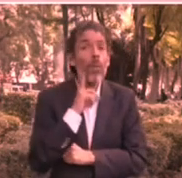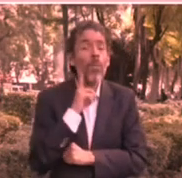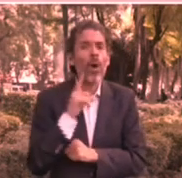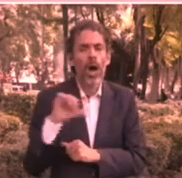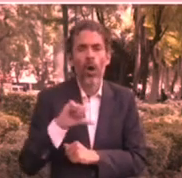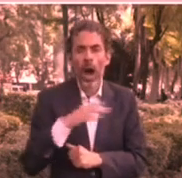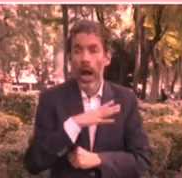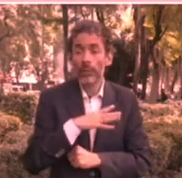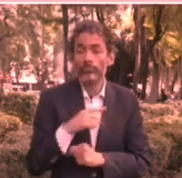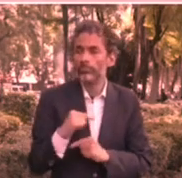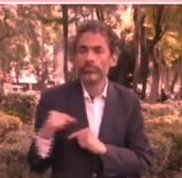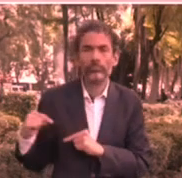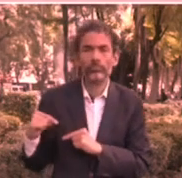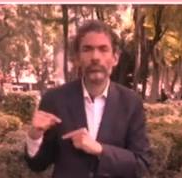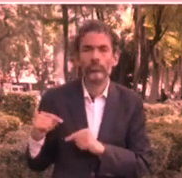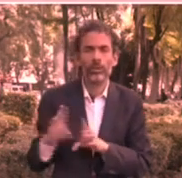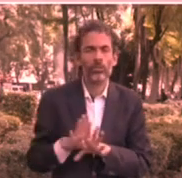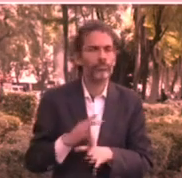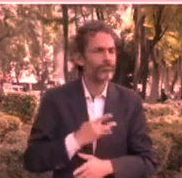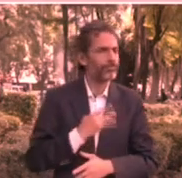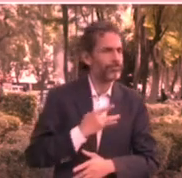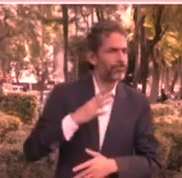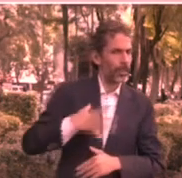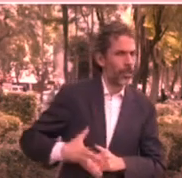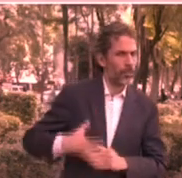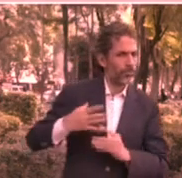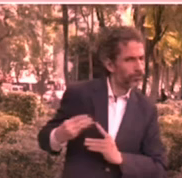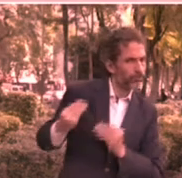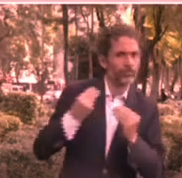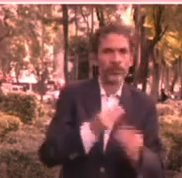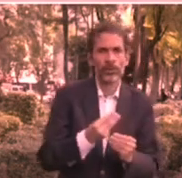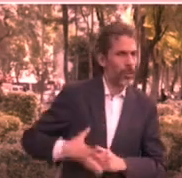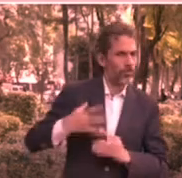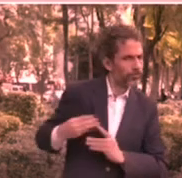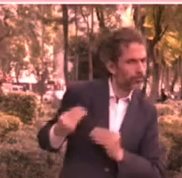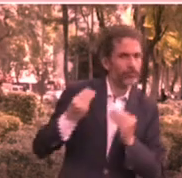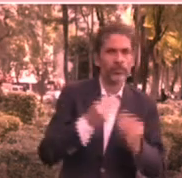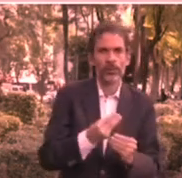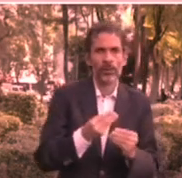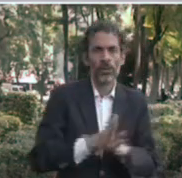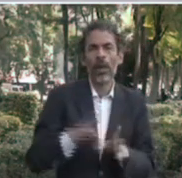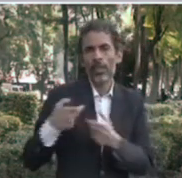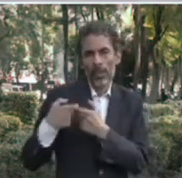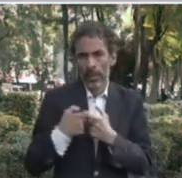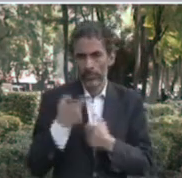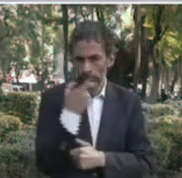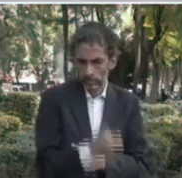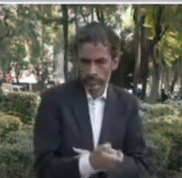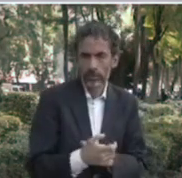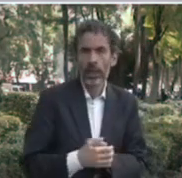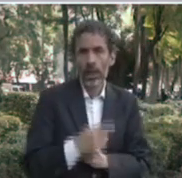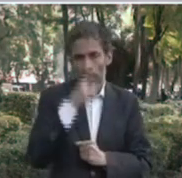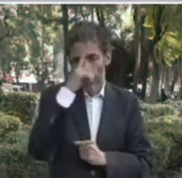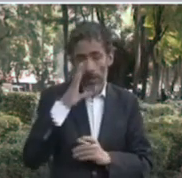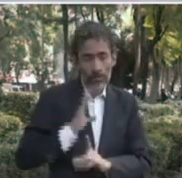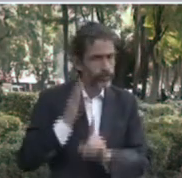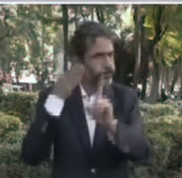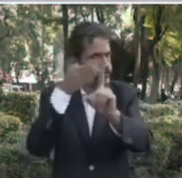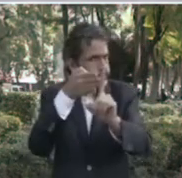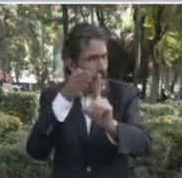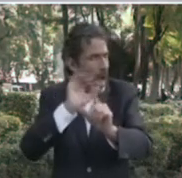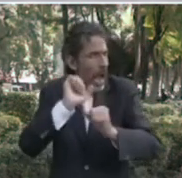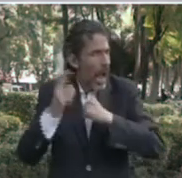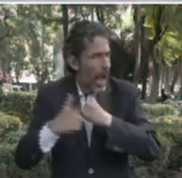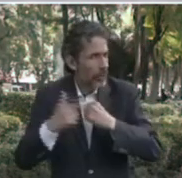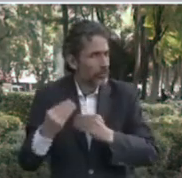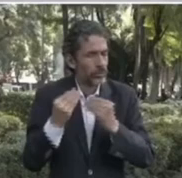aquí puede no sentirse orgullosa de haber aportado hasta dinero, para fortalecer una causa que hoy